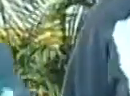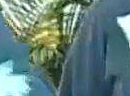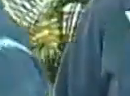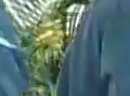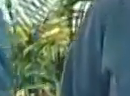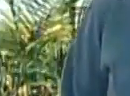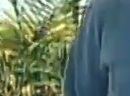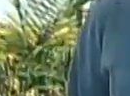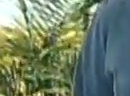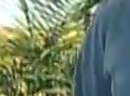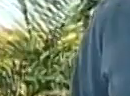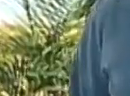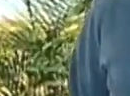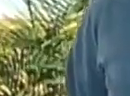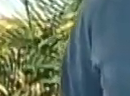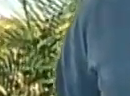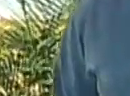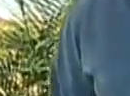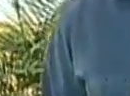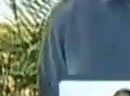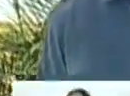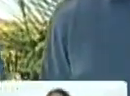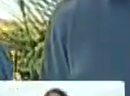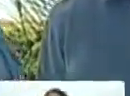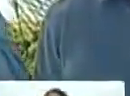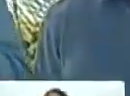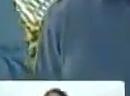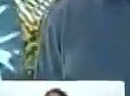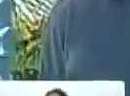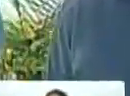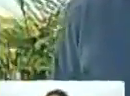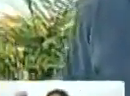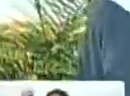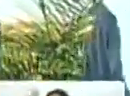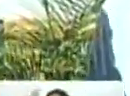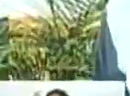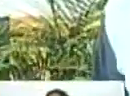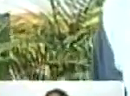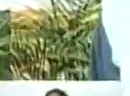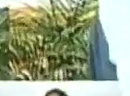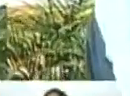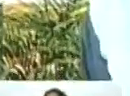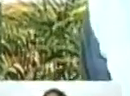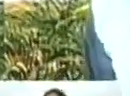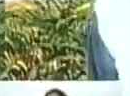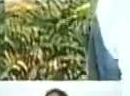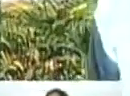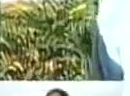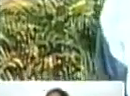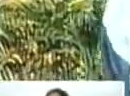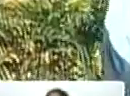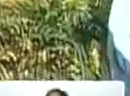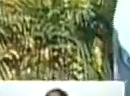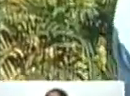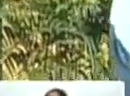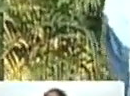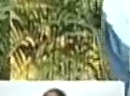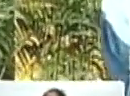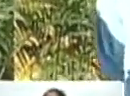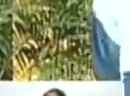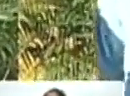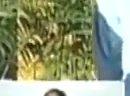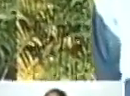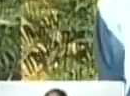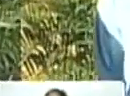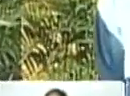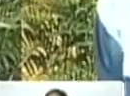Aquí ahora con el sol de los CLAP. Aquí estoy con Brenda, Brenda Roja. Brenda, ¿de dónde vienes